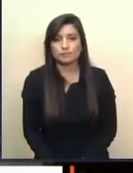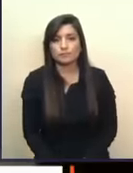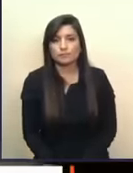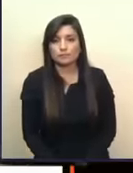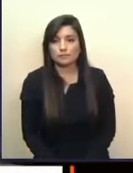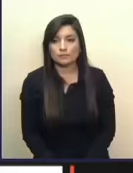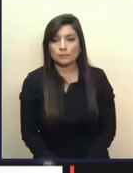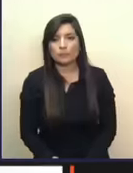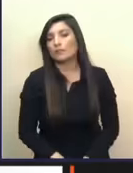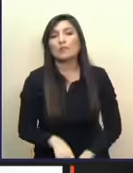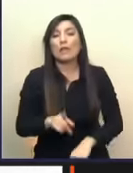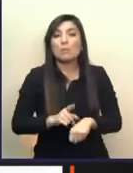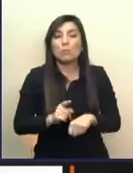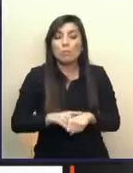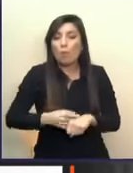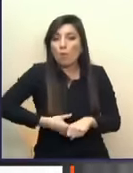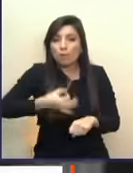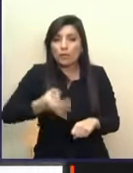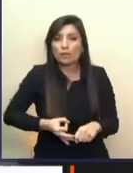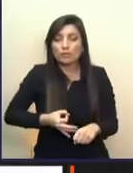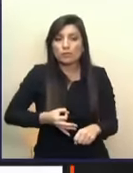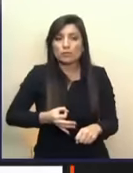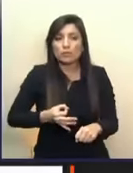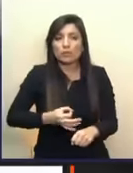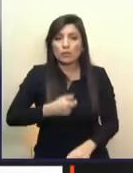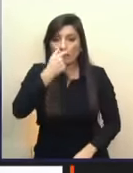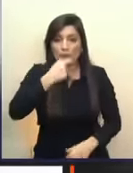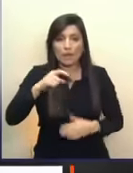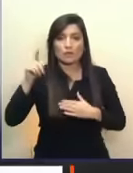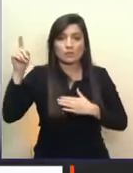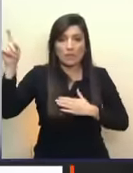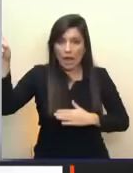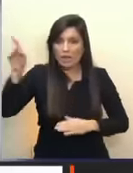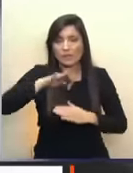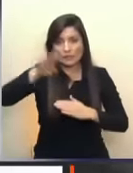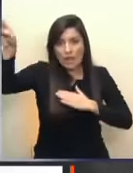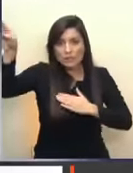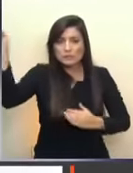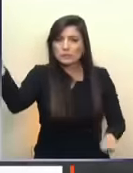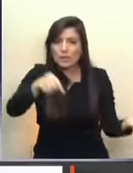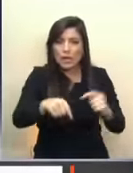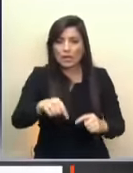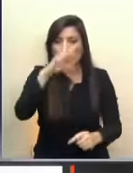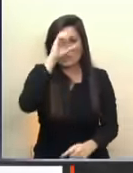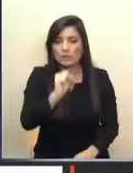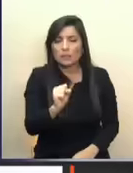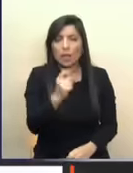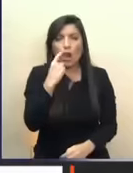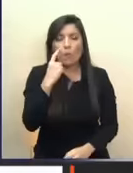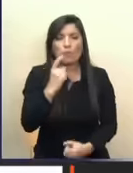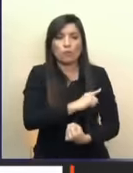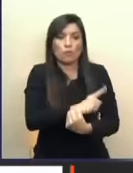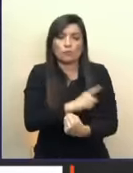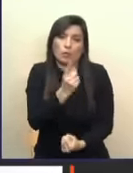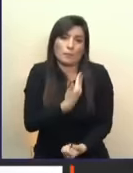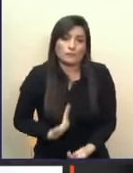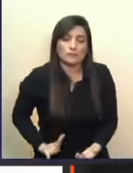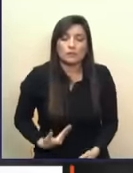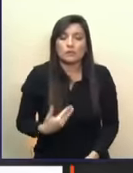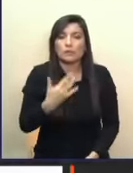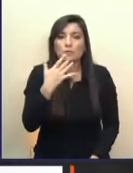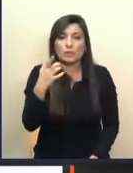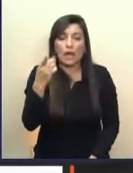En el momento en que llegan los nazis a la Argentina, el hombre fuerte del gobierno es Perón. Si bien no es presidente, el presidente era el general